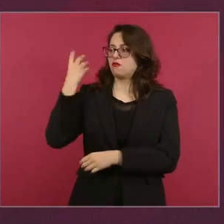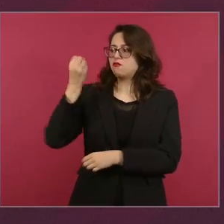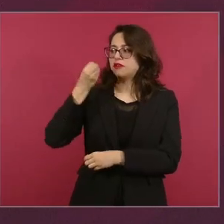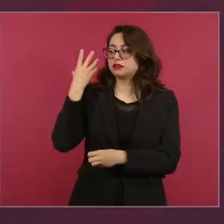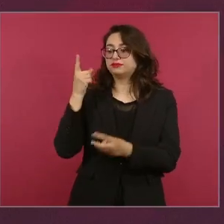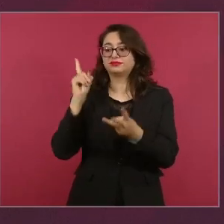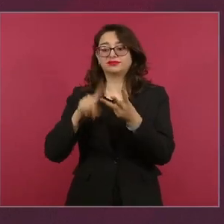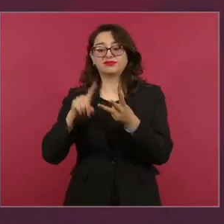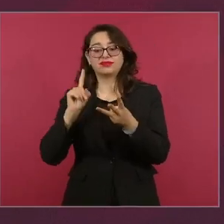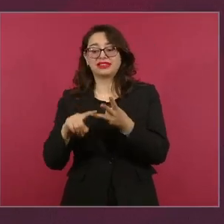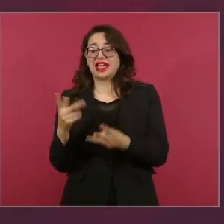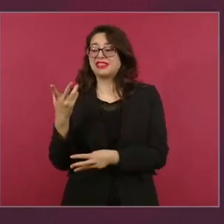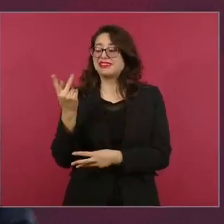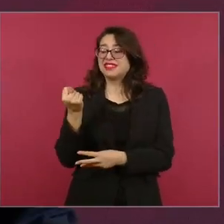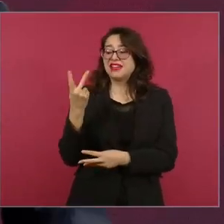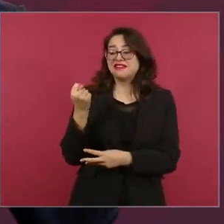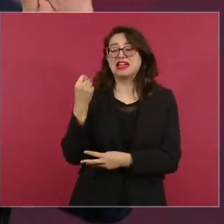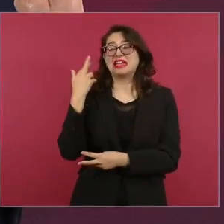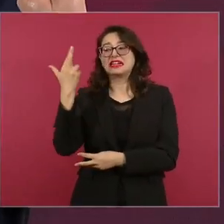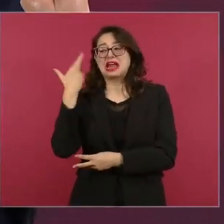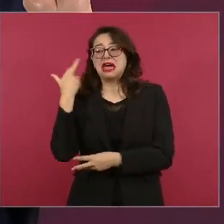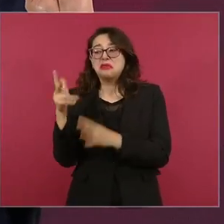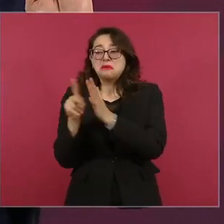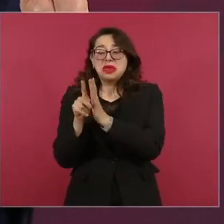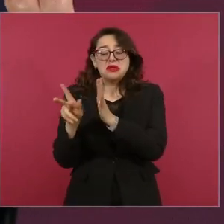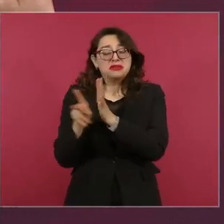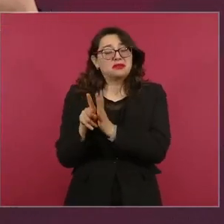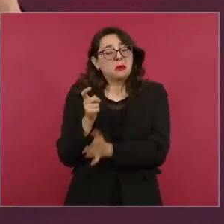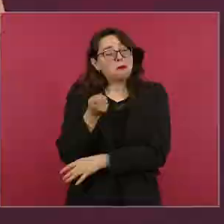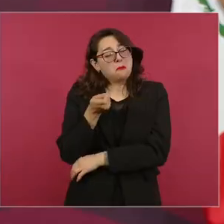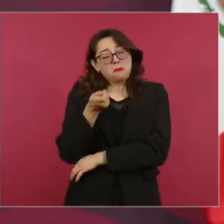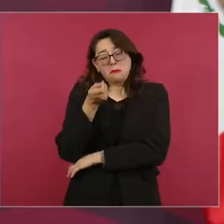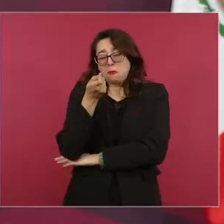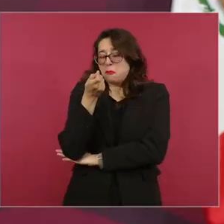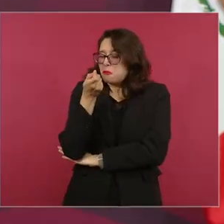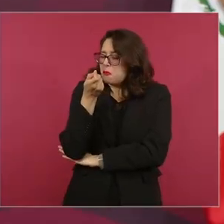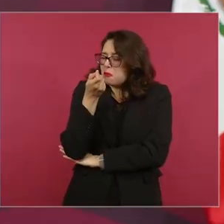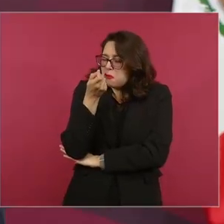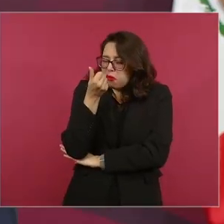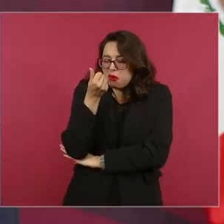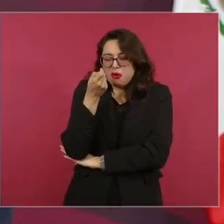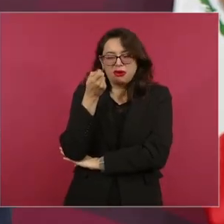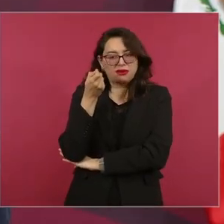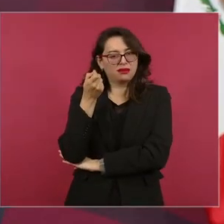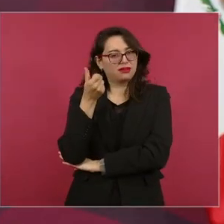muy pocos, se cuentan con los dedos de una mano,